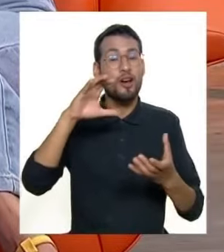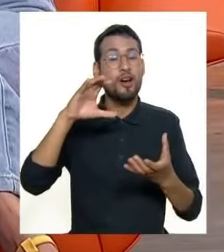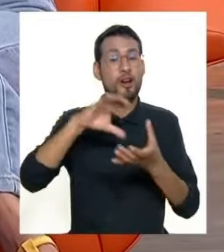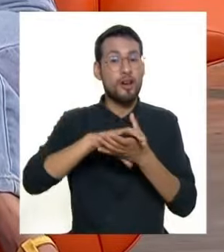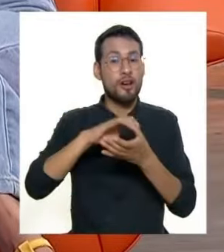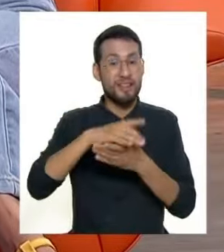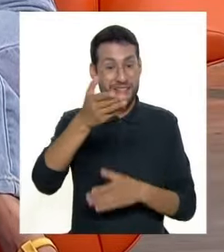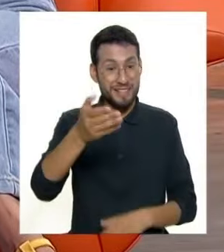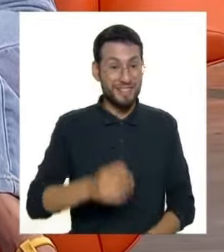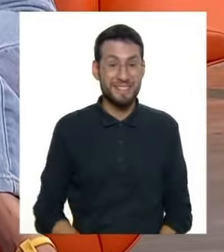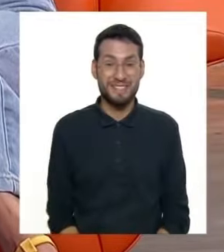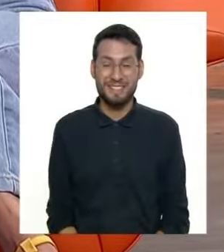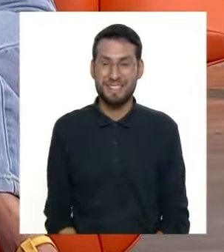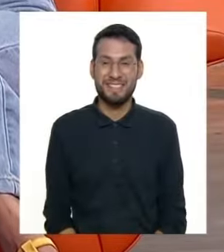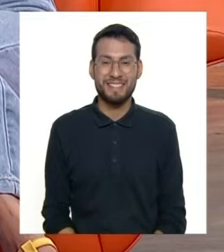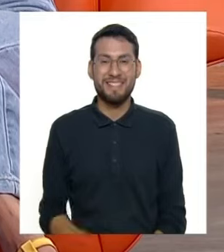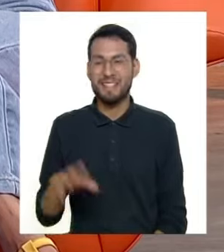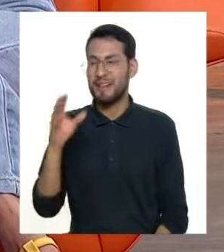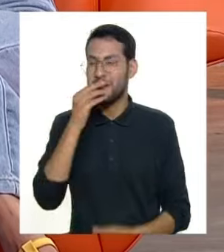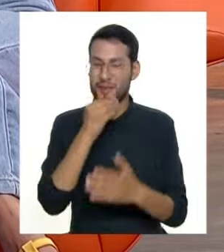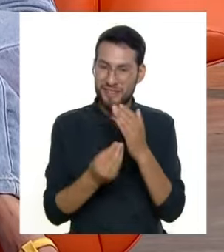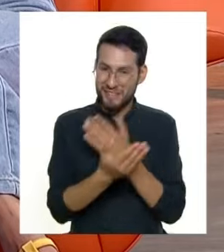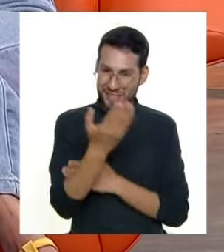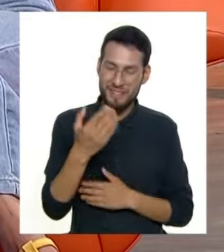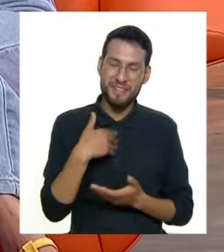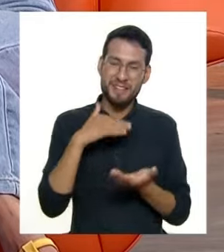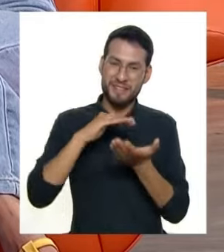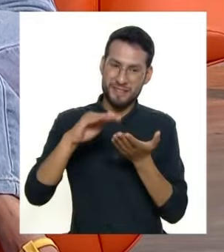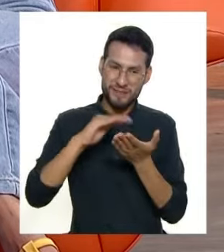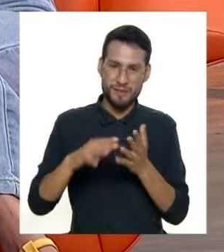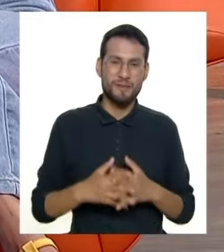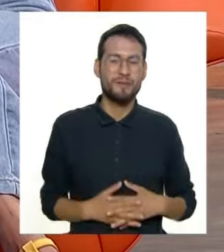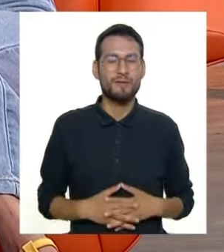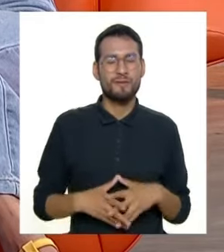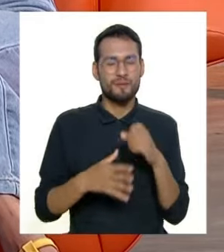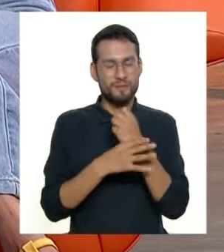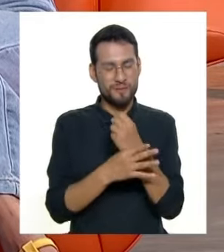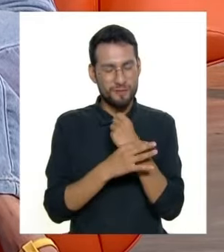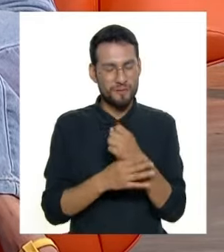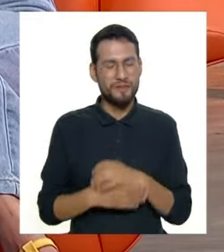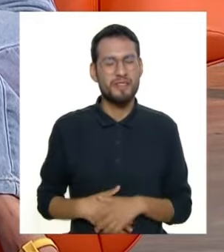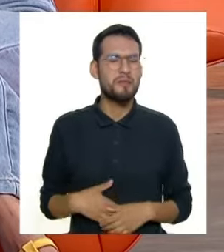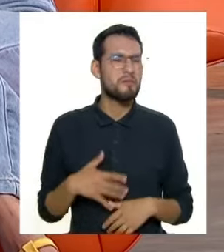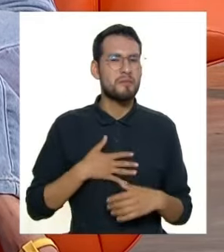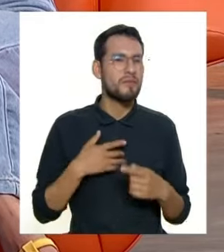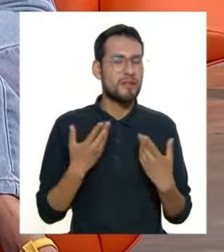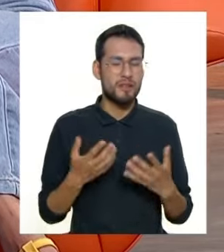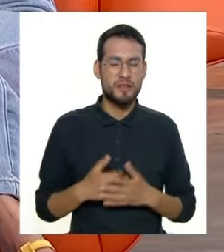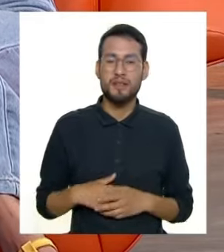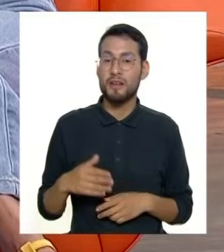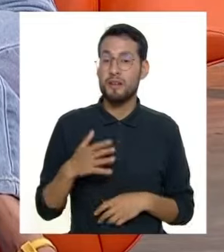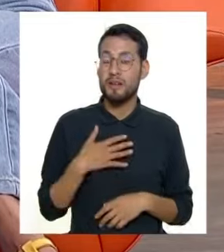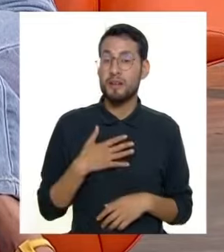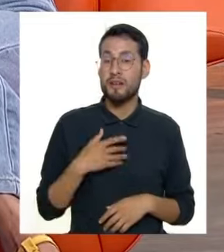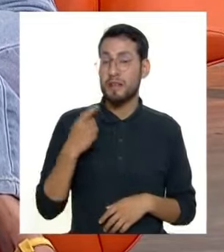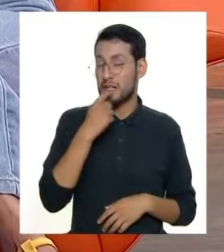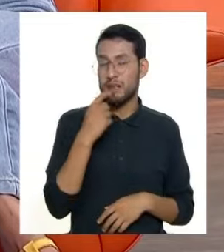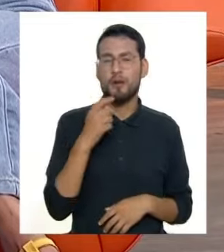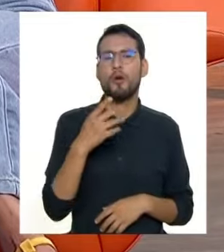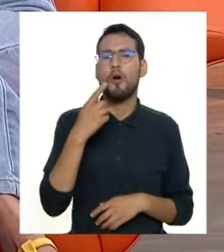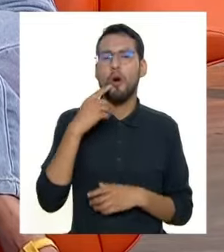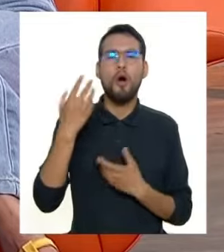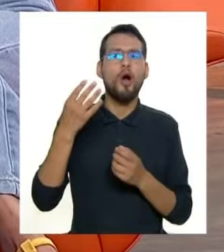¿cómo estás? Buenos días. Disculpe, doctor. Lo que pasa es que mis dentaduras son